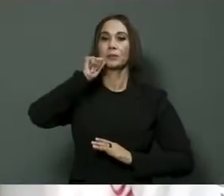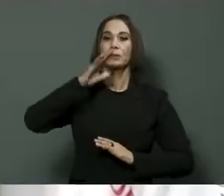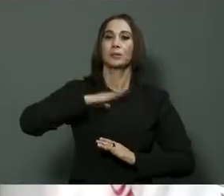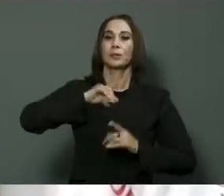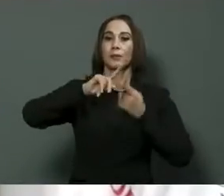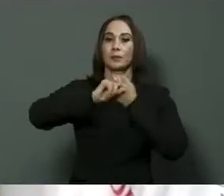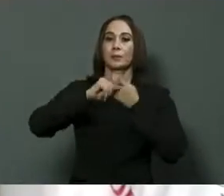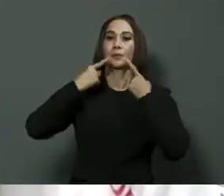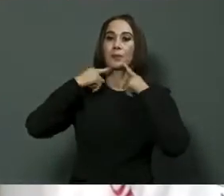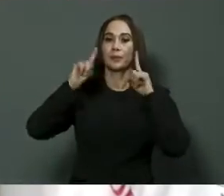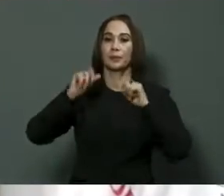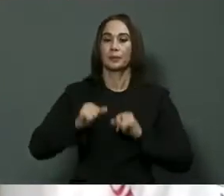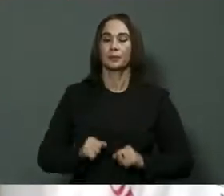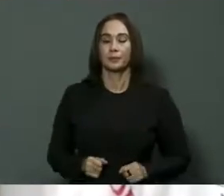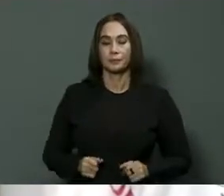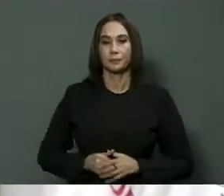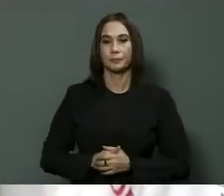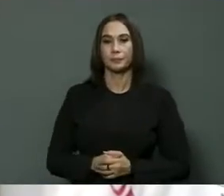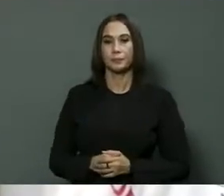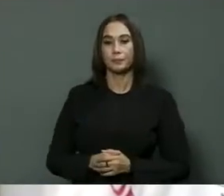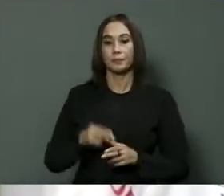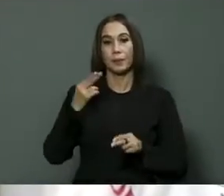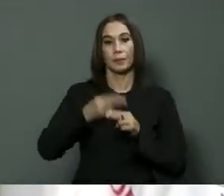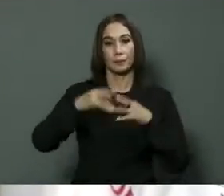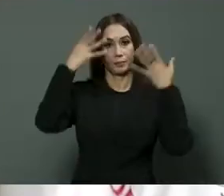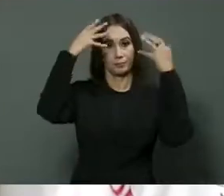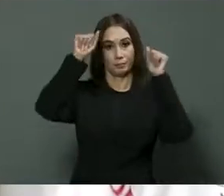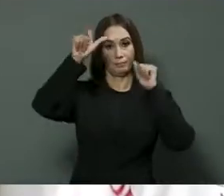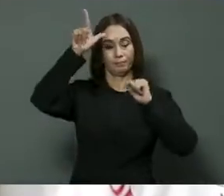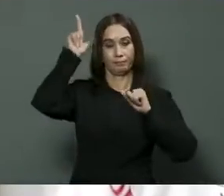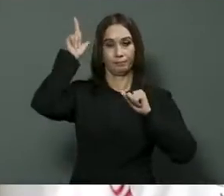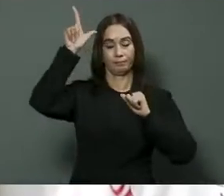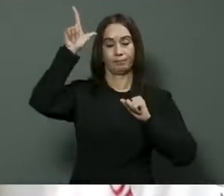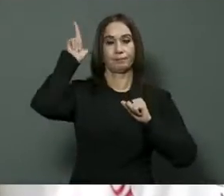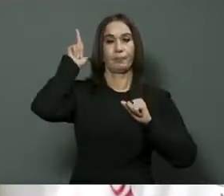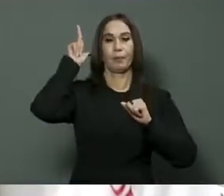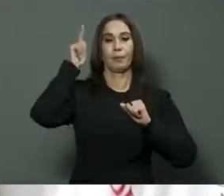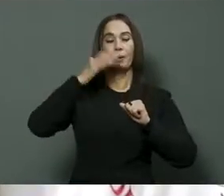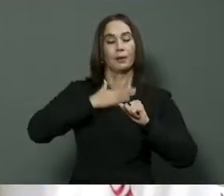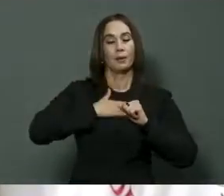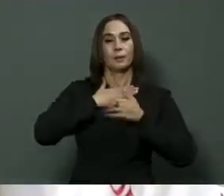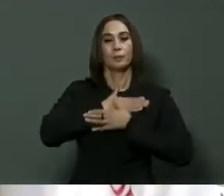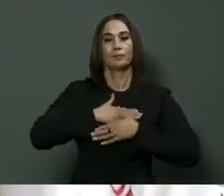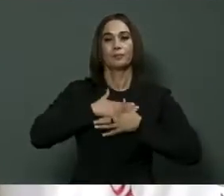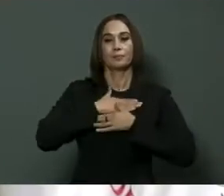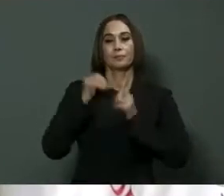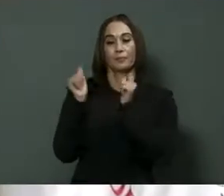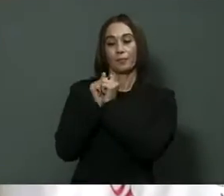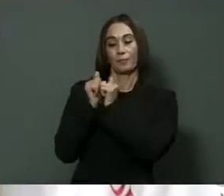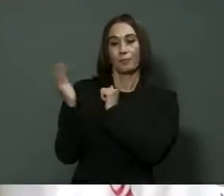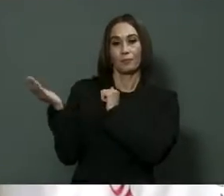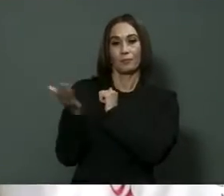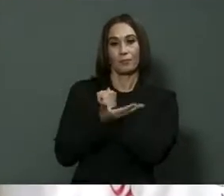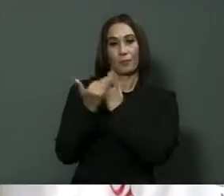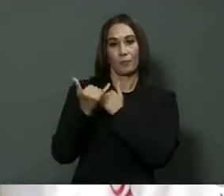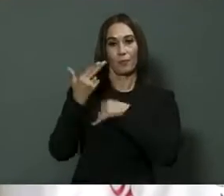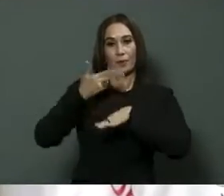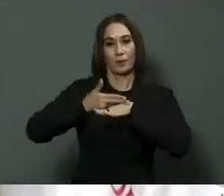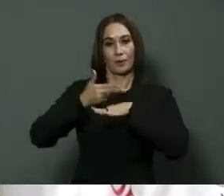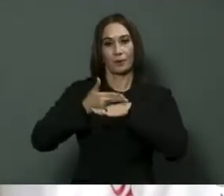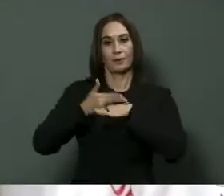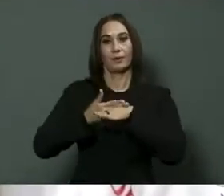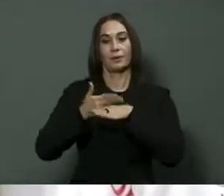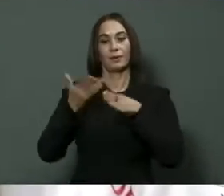señores, amigos de la prensa. En nombre del presidente Luis Abinader, me complace acompañarlos en la tarde de